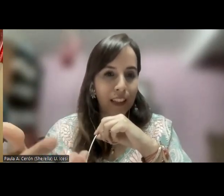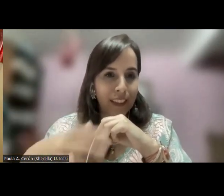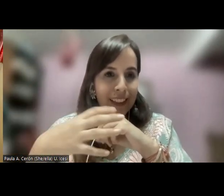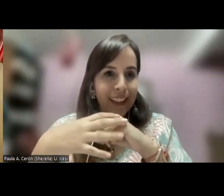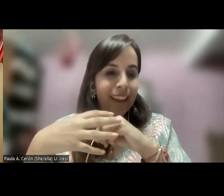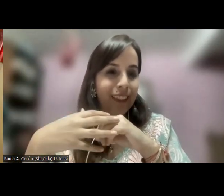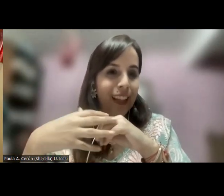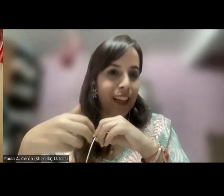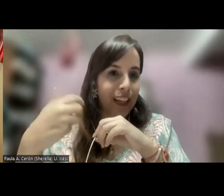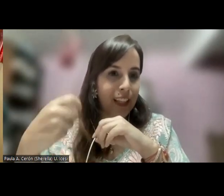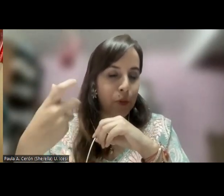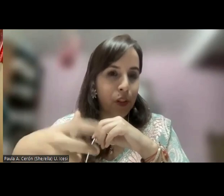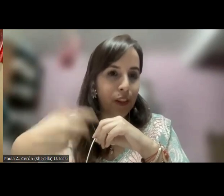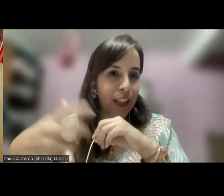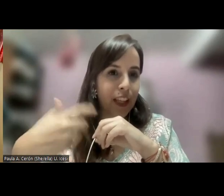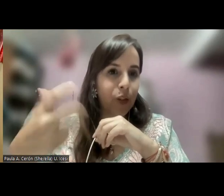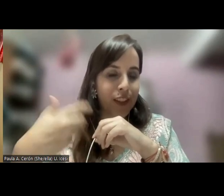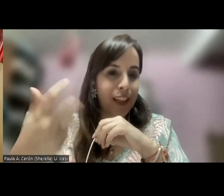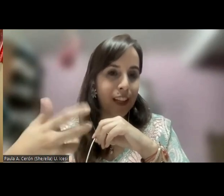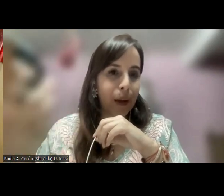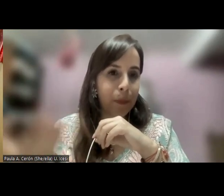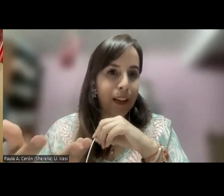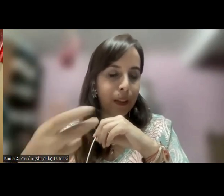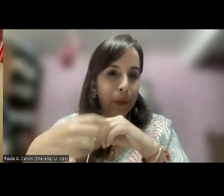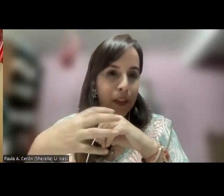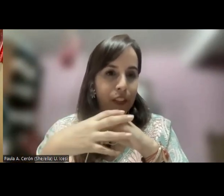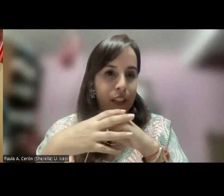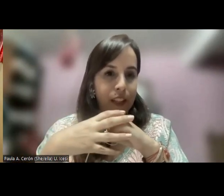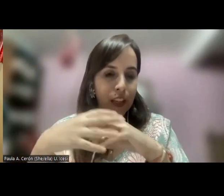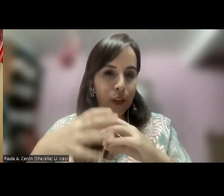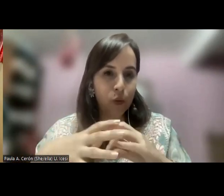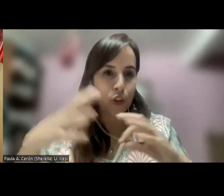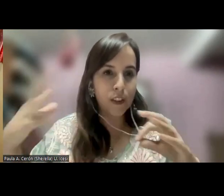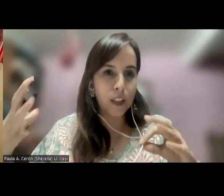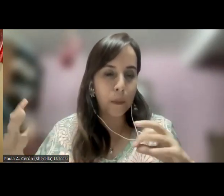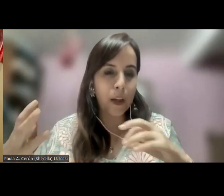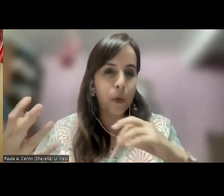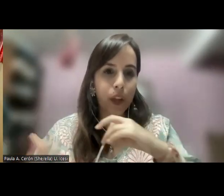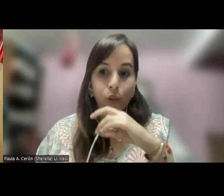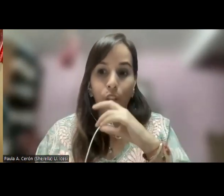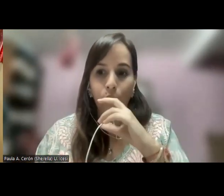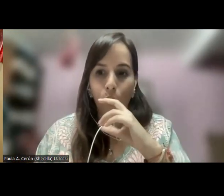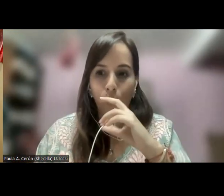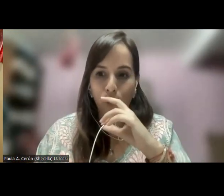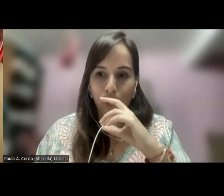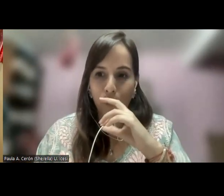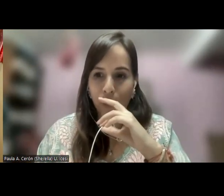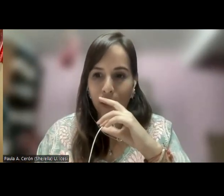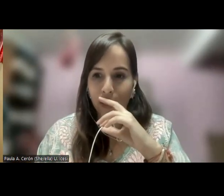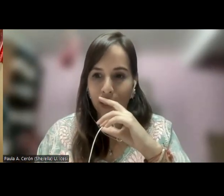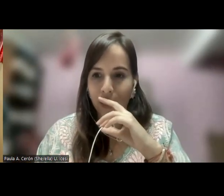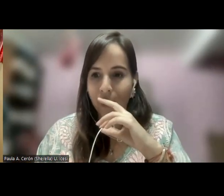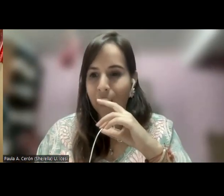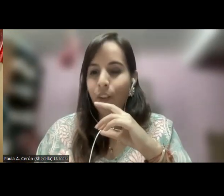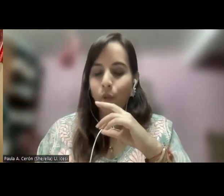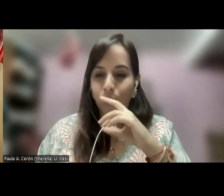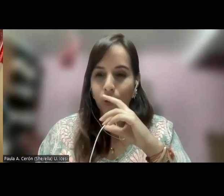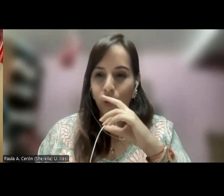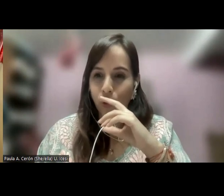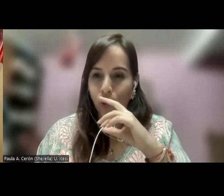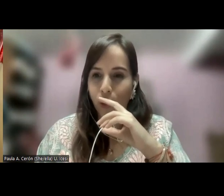fiscal quién tiene la sale la plata para financiar un sistema de Cuidado tan robusto entonces